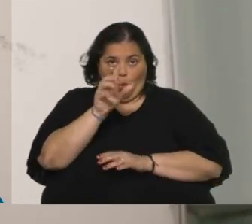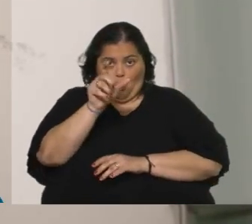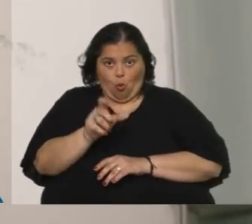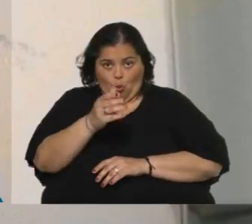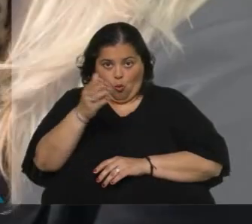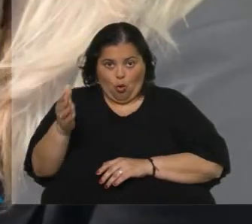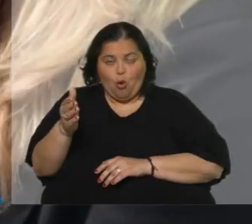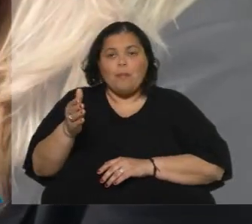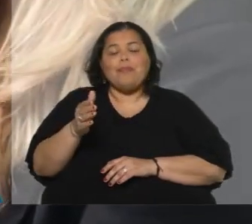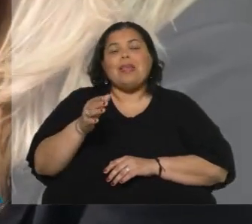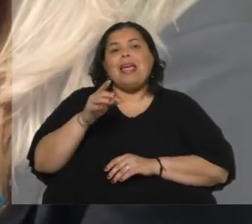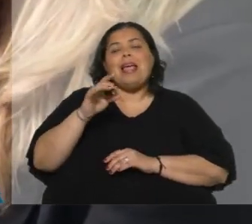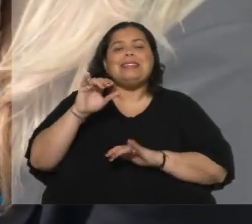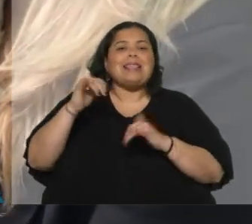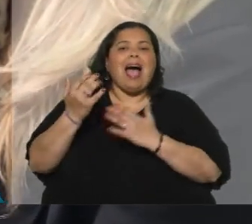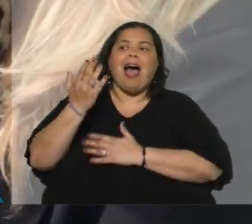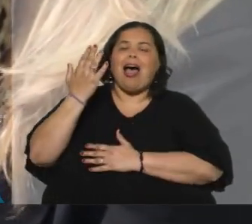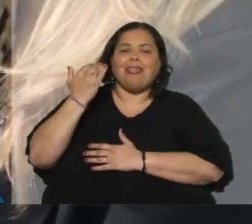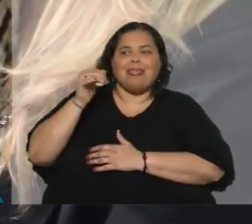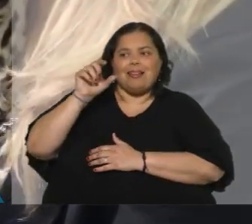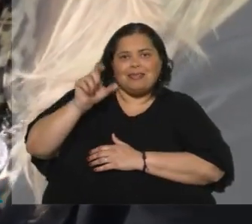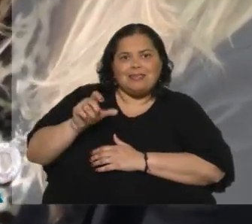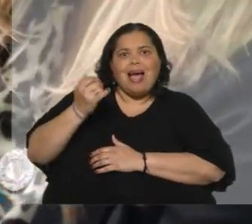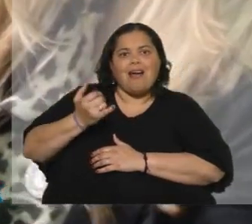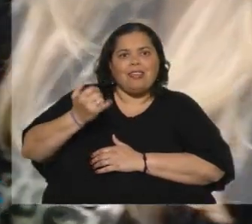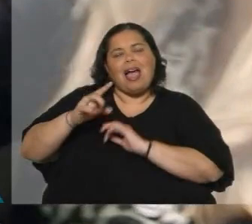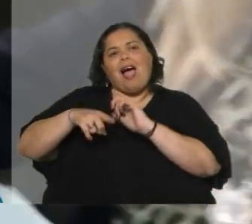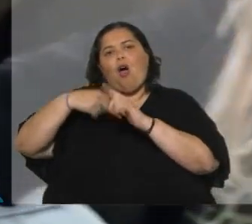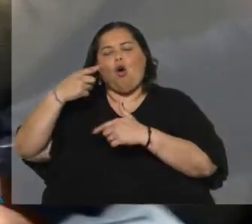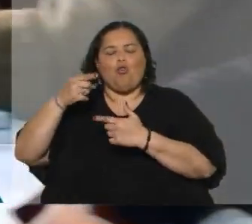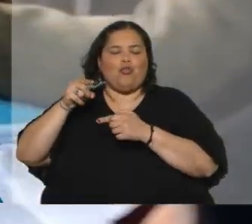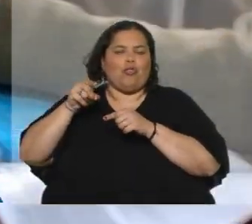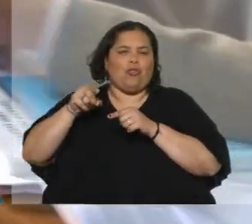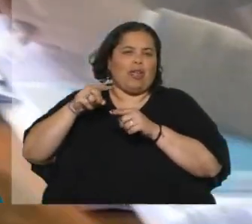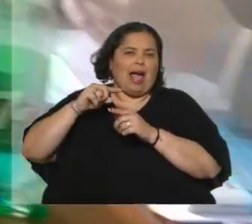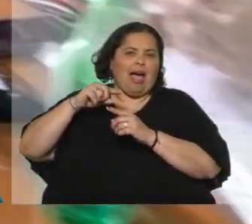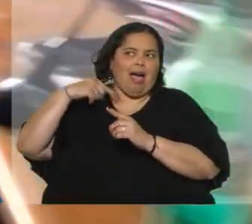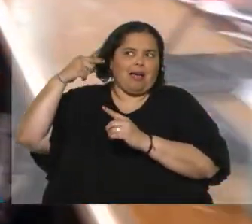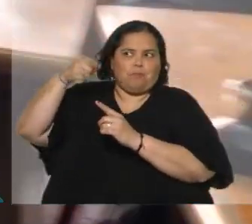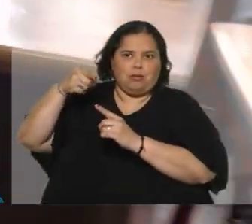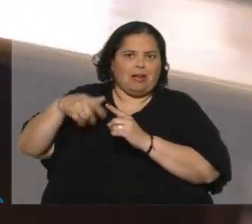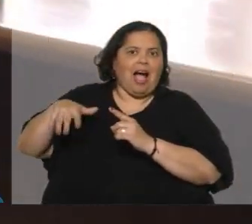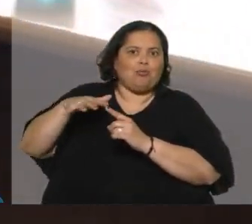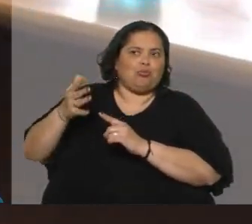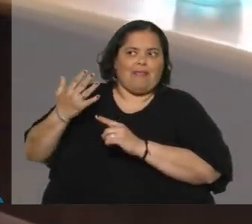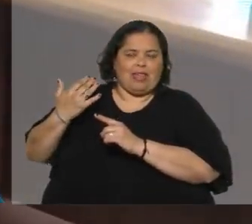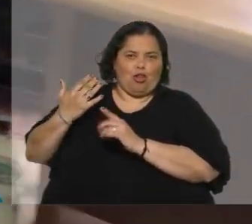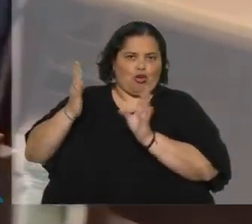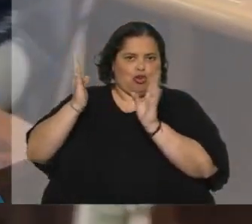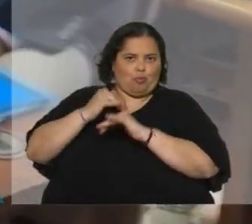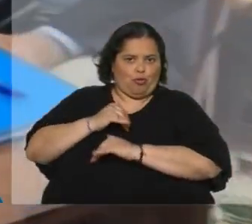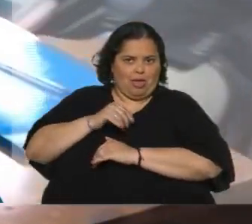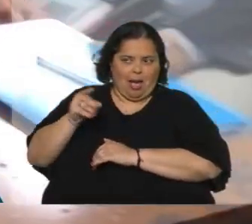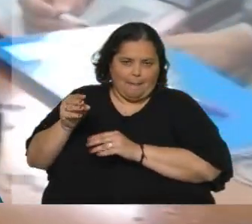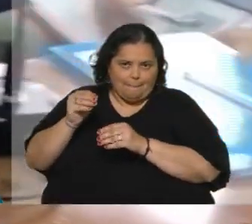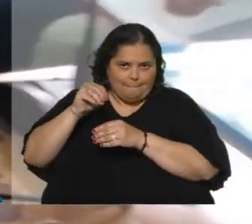uno de los imputados entendió que había litispendencia, que esto quiere decir que como él tiene otra causa anterior no podría ser juzgado.